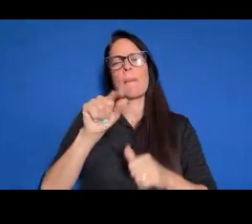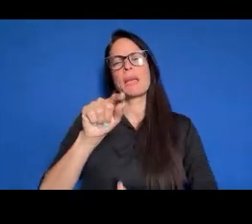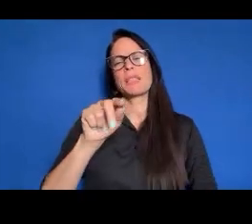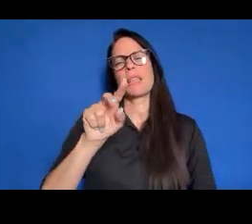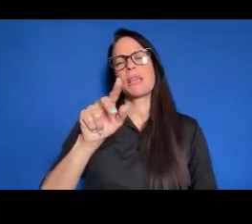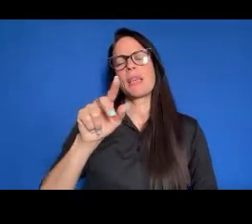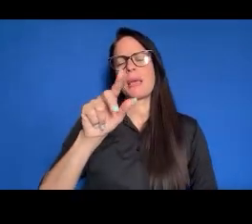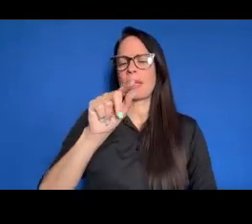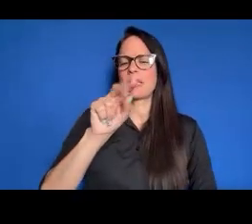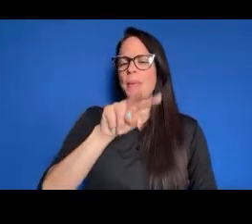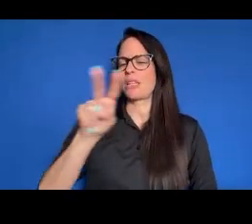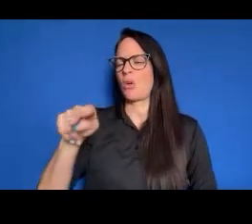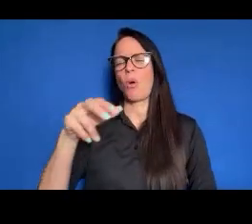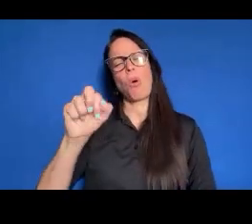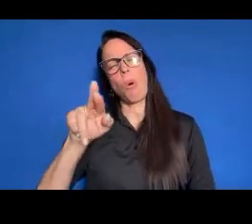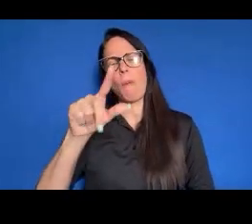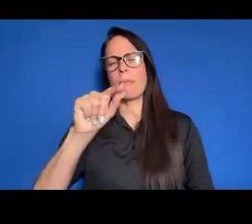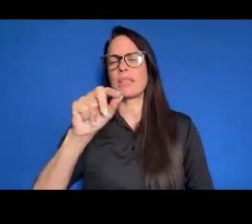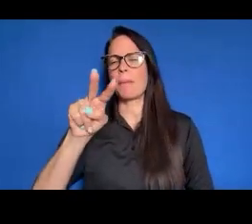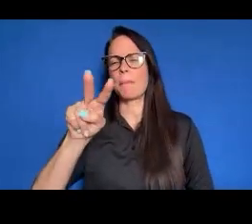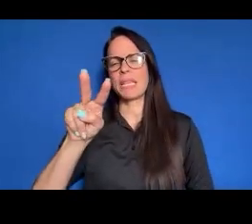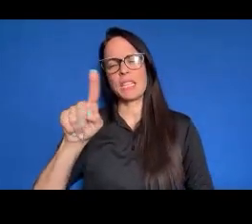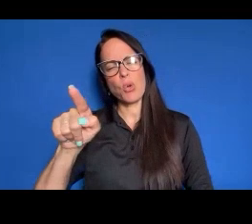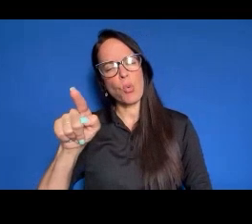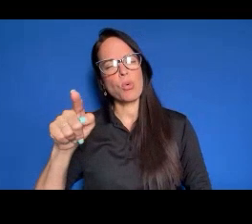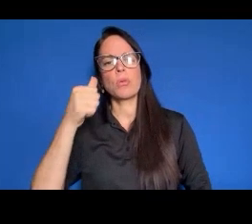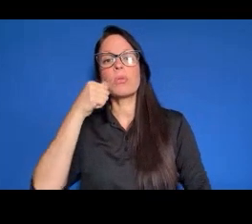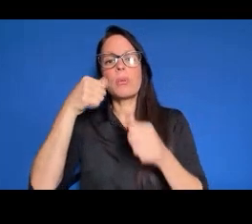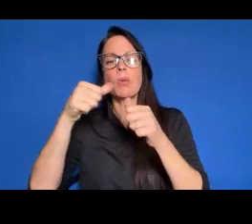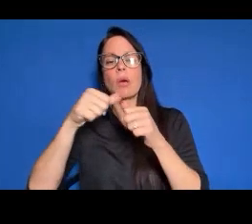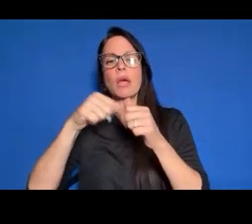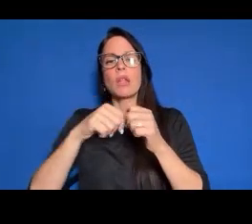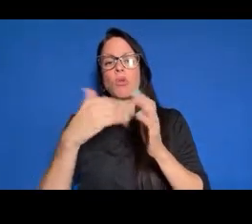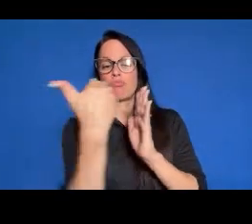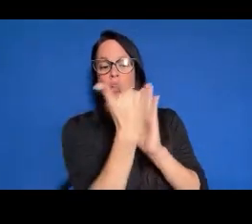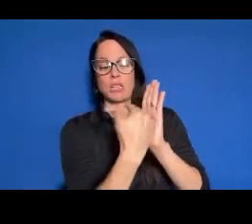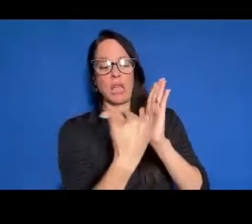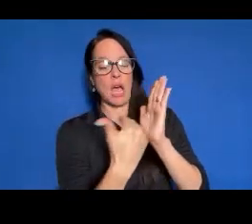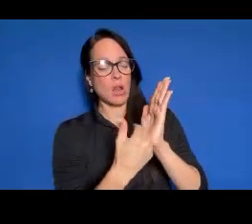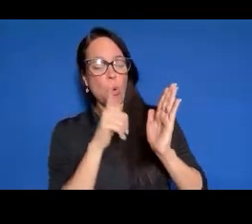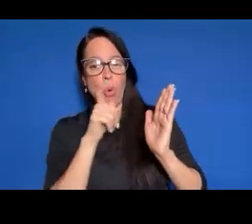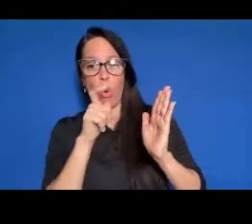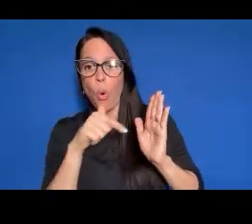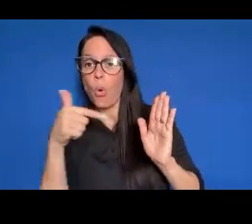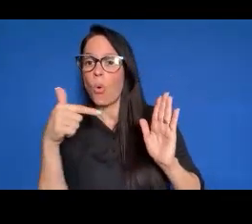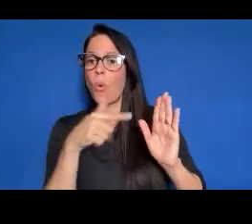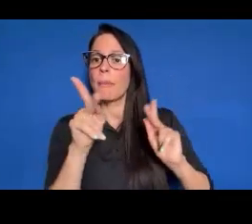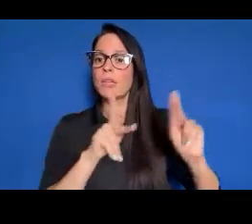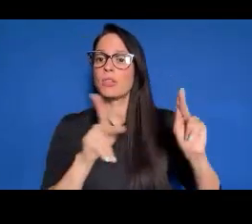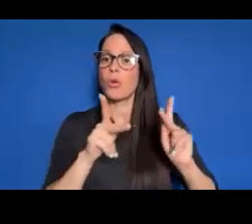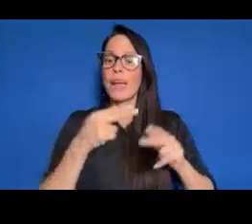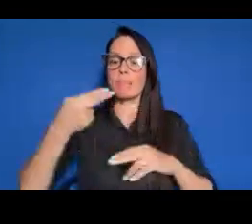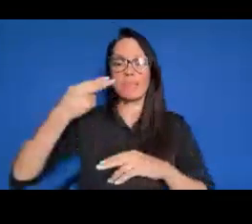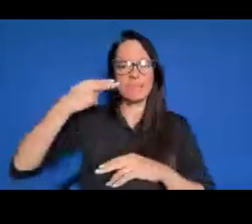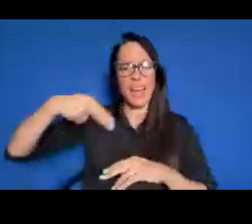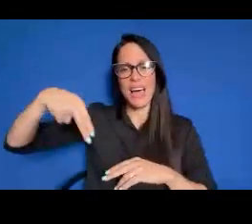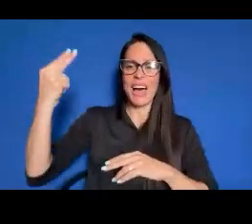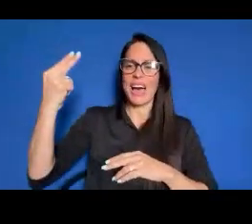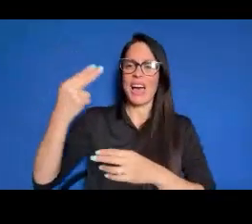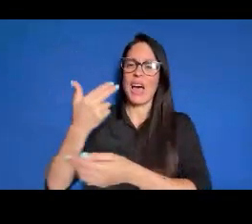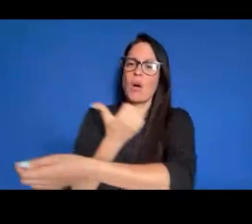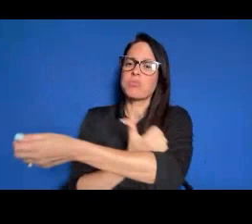2021-2022, que pude ver un listado de intoxicaciones por uso de opioides llegados a Ciencias Forenses